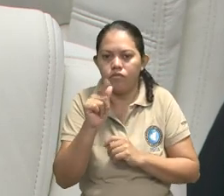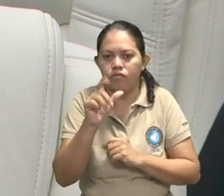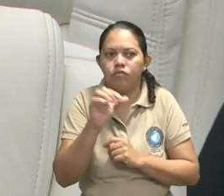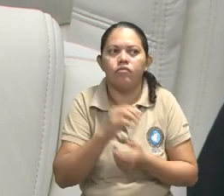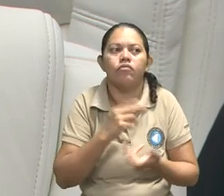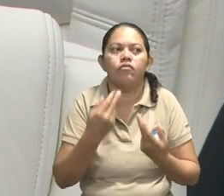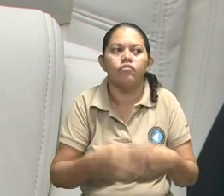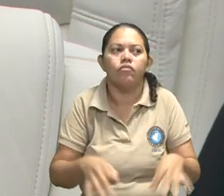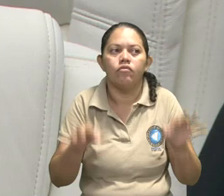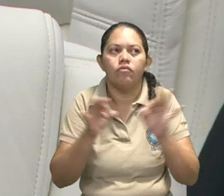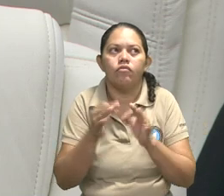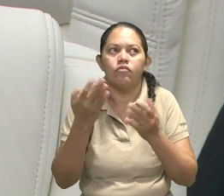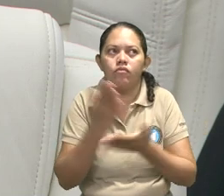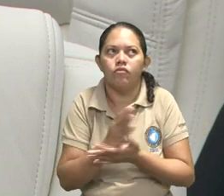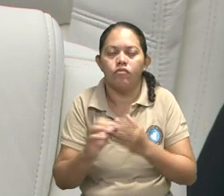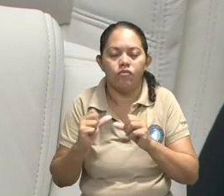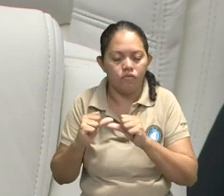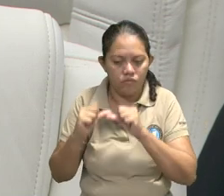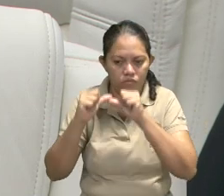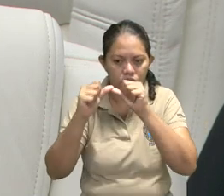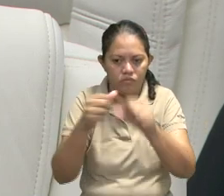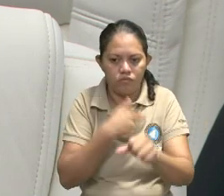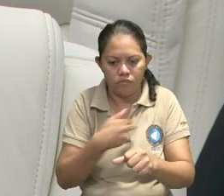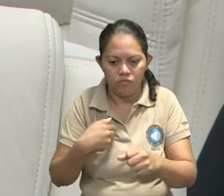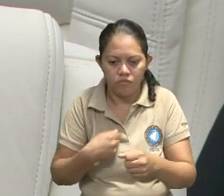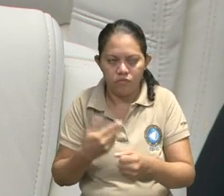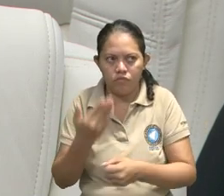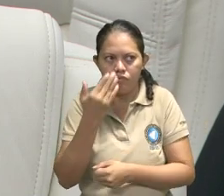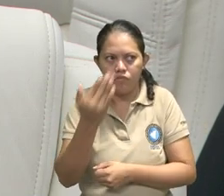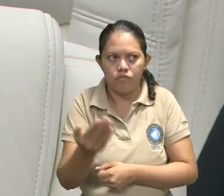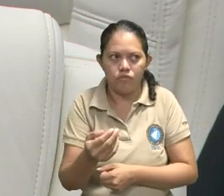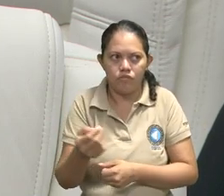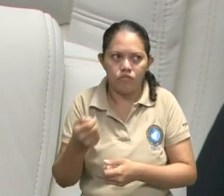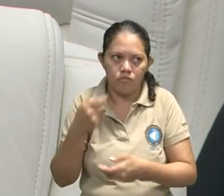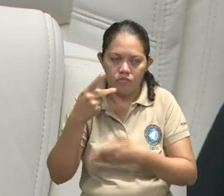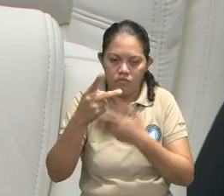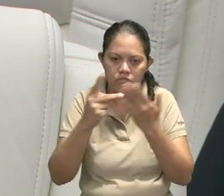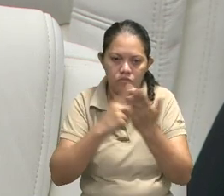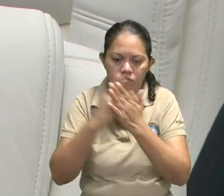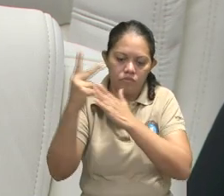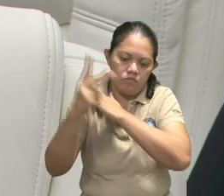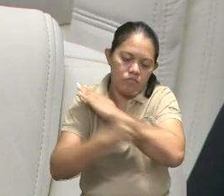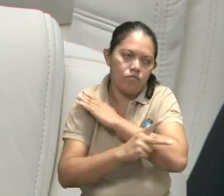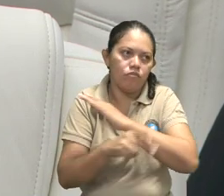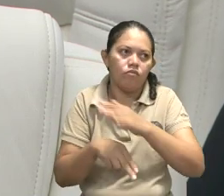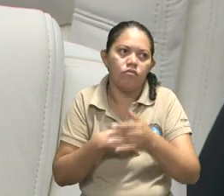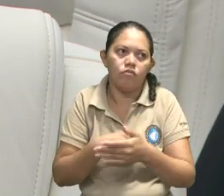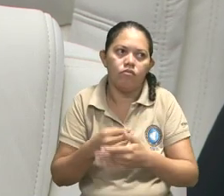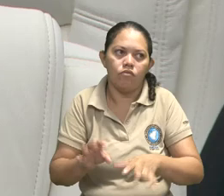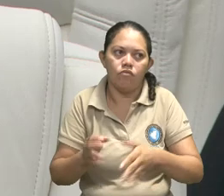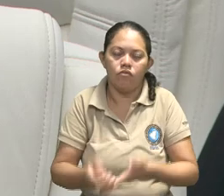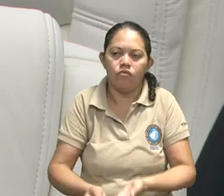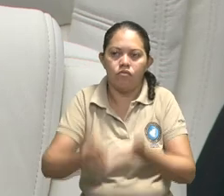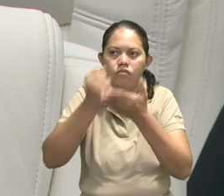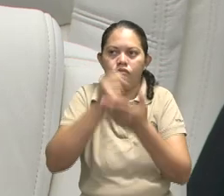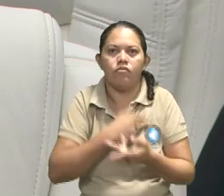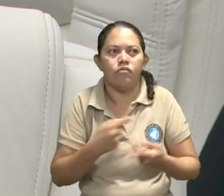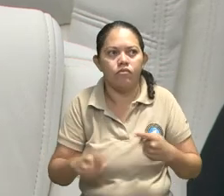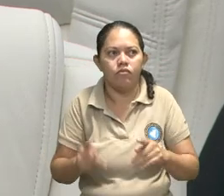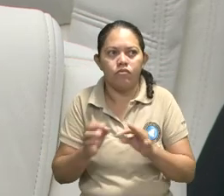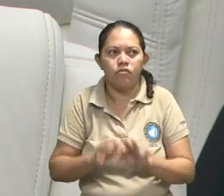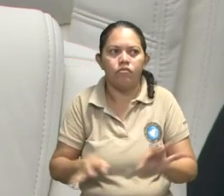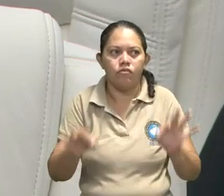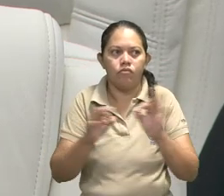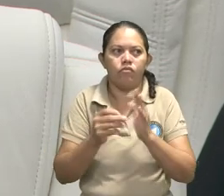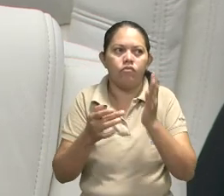vigentes, además de continuar avanzando con adecuada planeación estratégica para el aprovechamiento e implementación